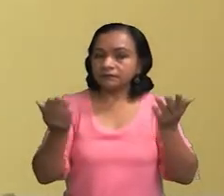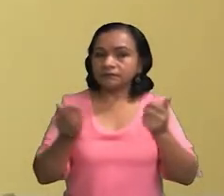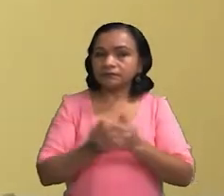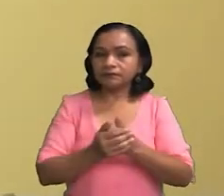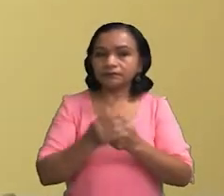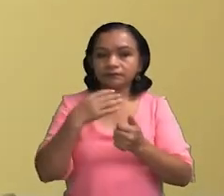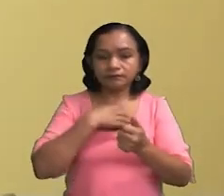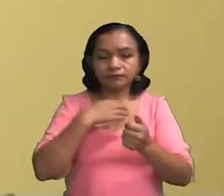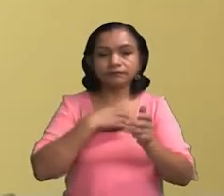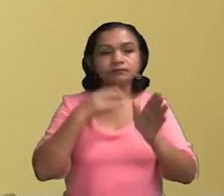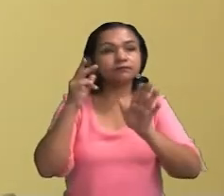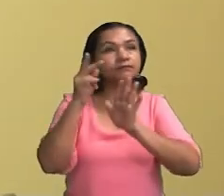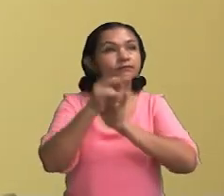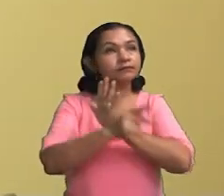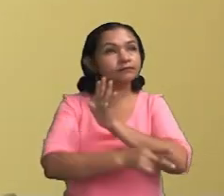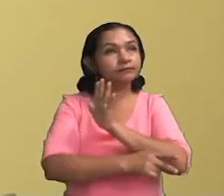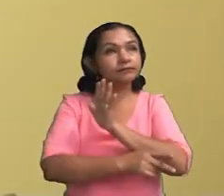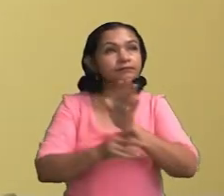nuestros países.